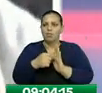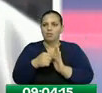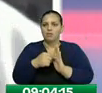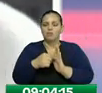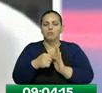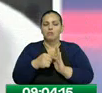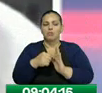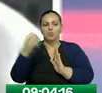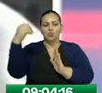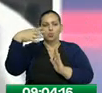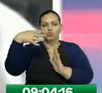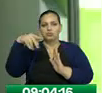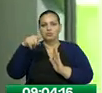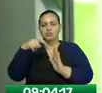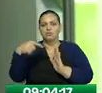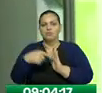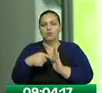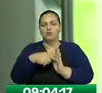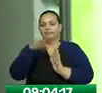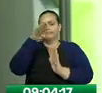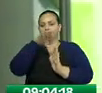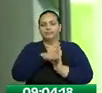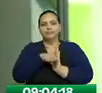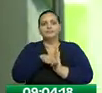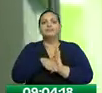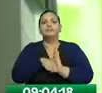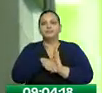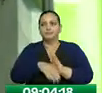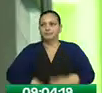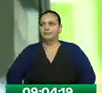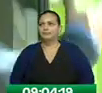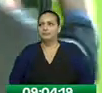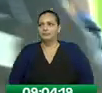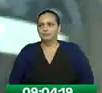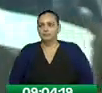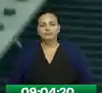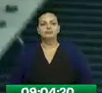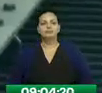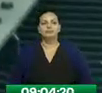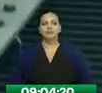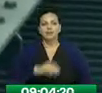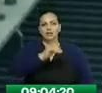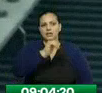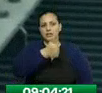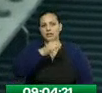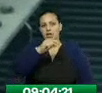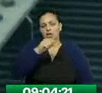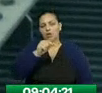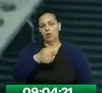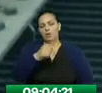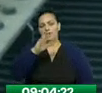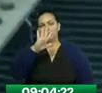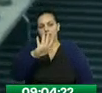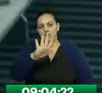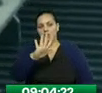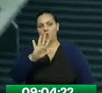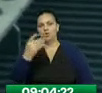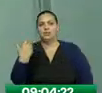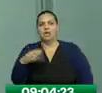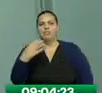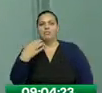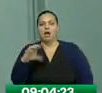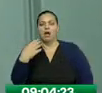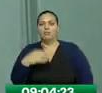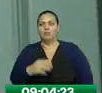Para todos los consumidores. La resolución establece una tarifa plana de 10,5 centavos de dólar por kilovatio hora para usuarios